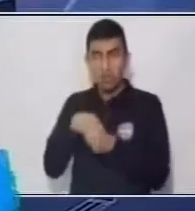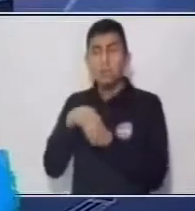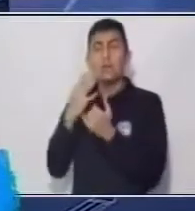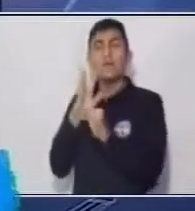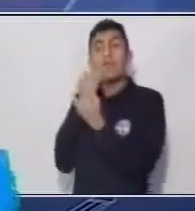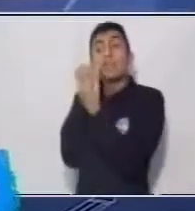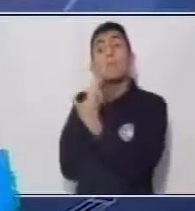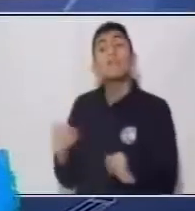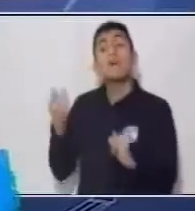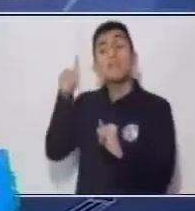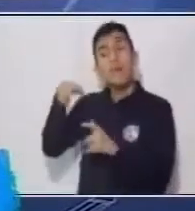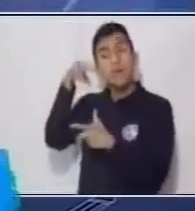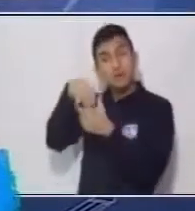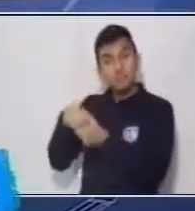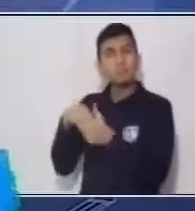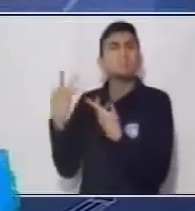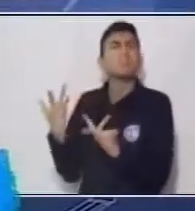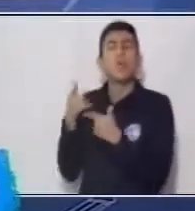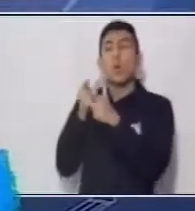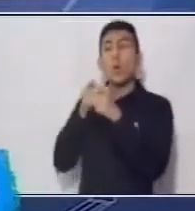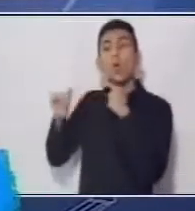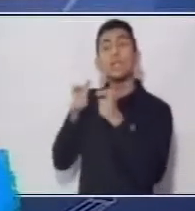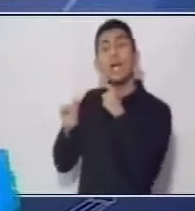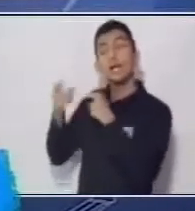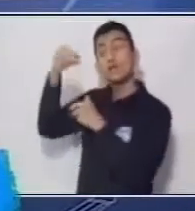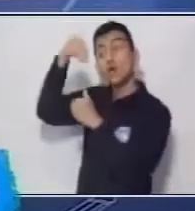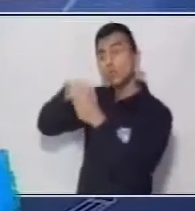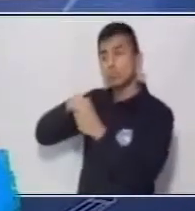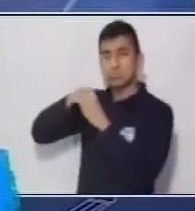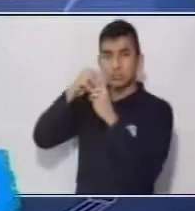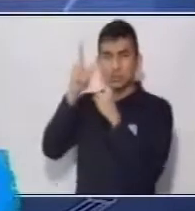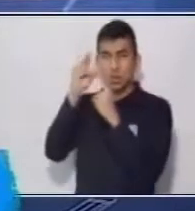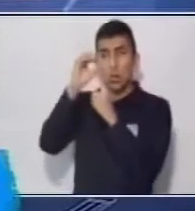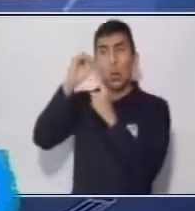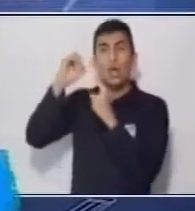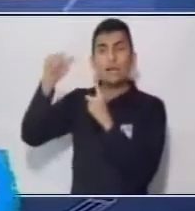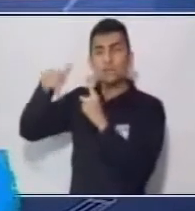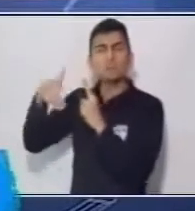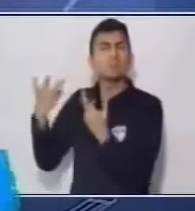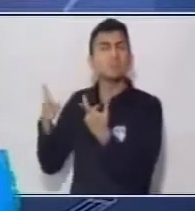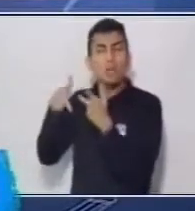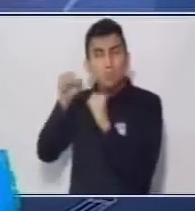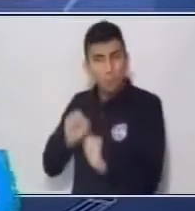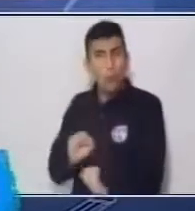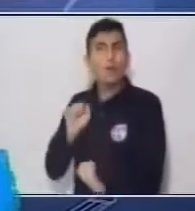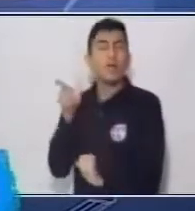independientes. Quiere decir que la coordinación dentro de un tipo de oración